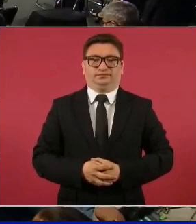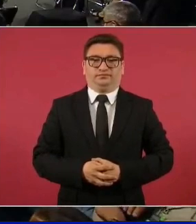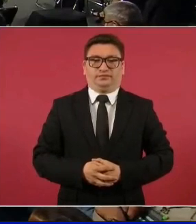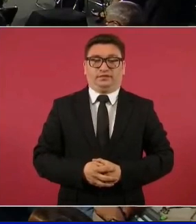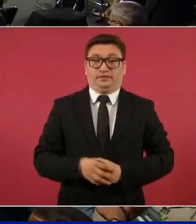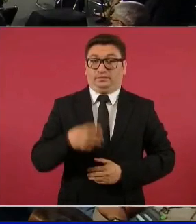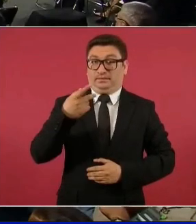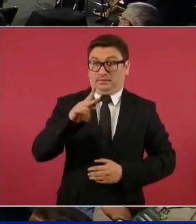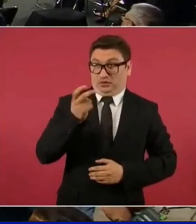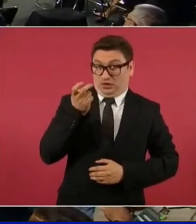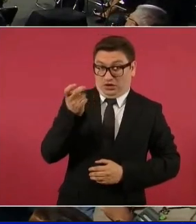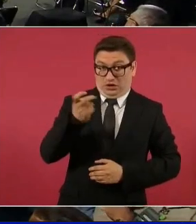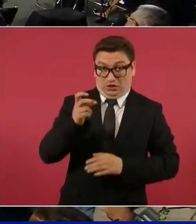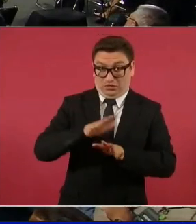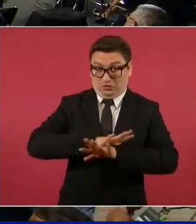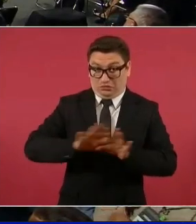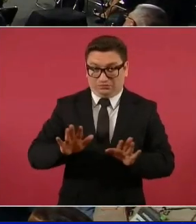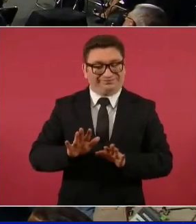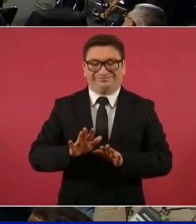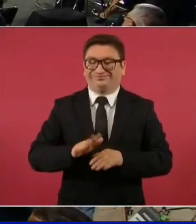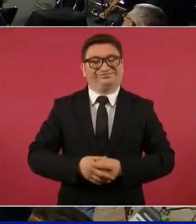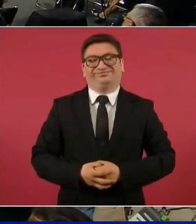Pero eso no era todo.